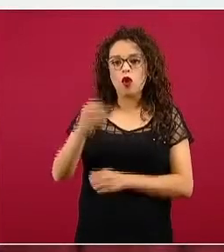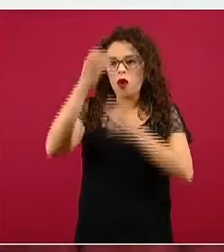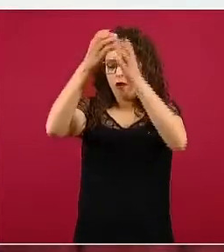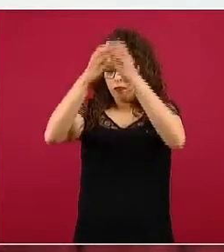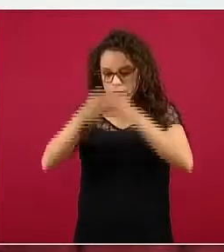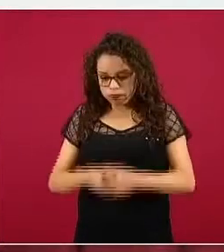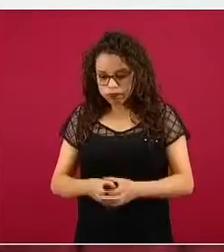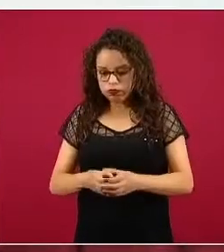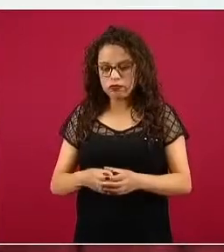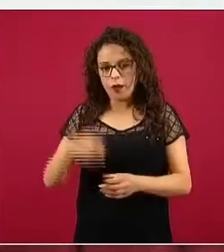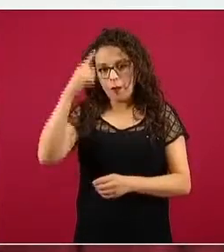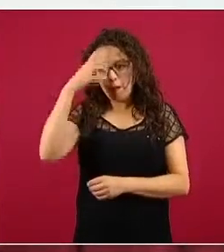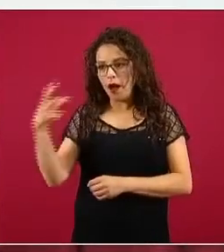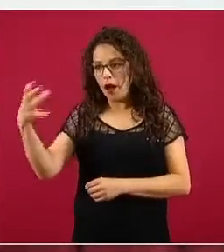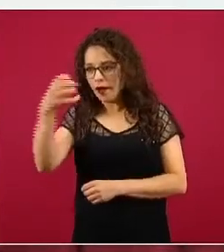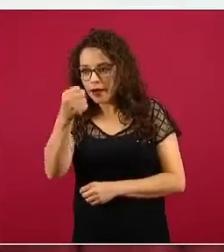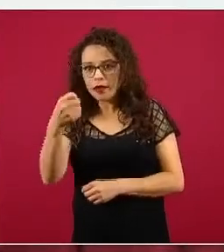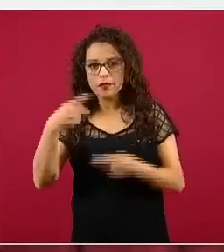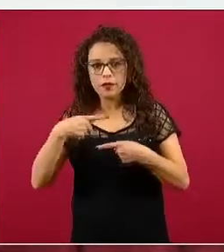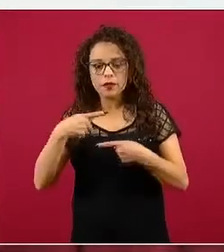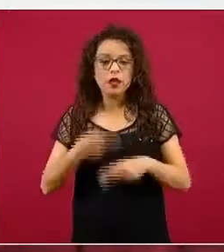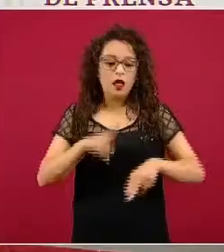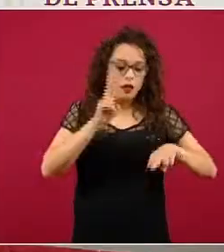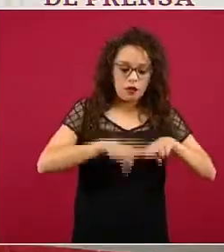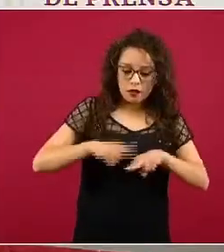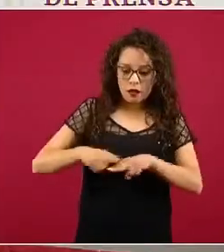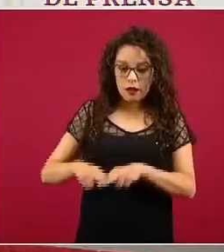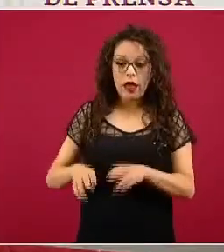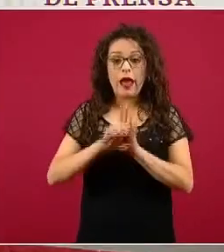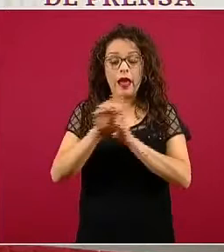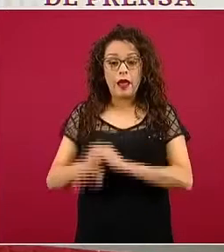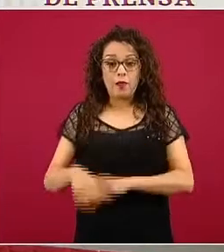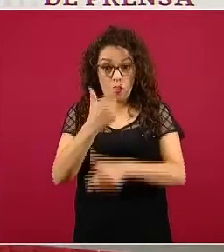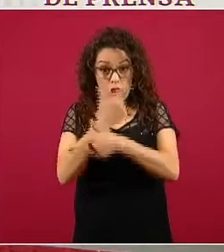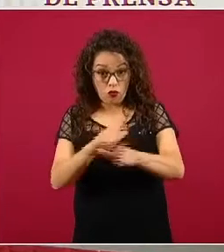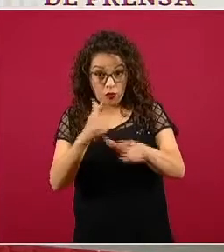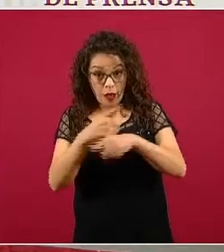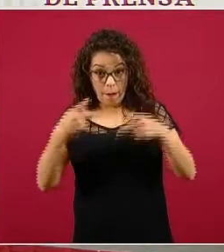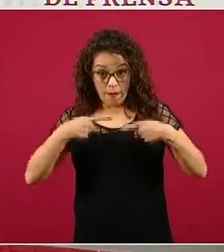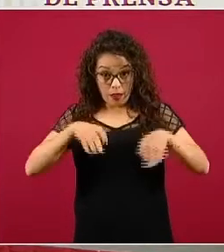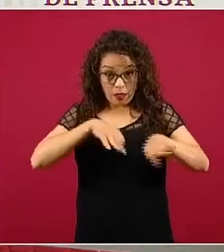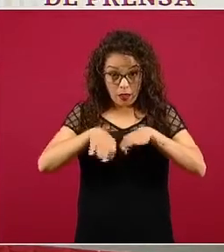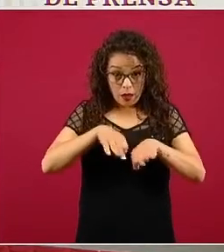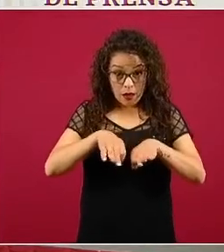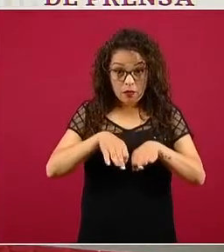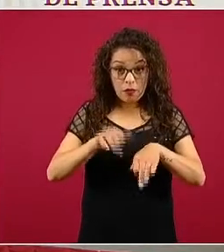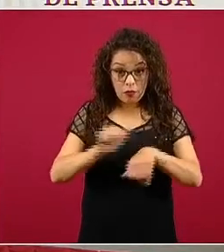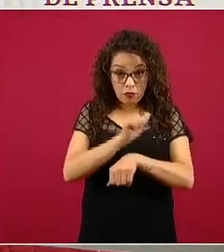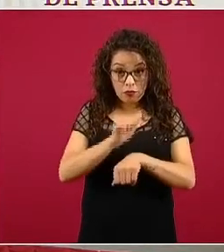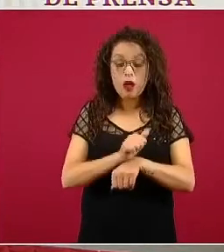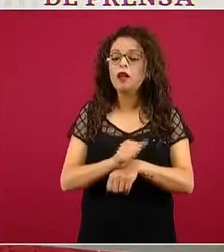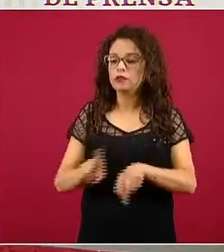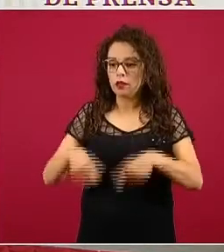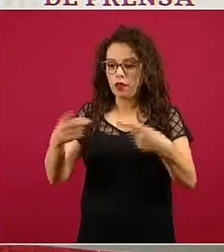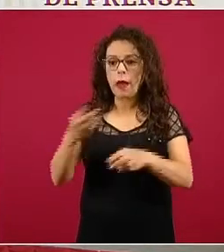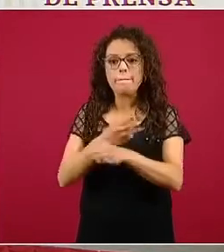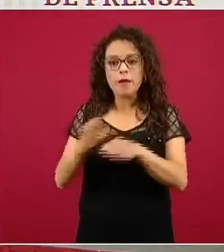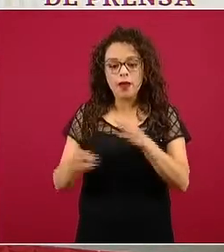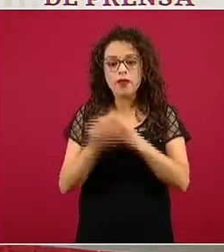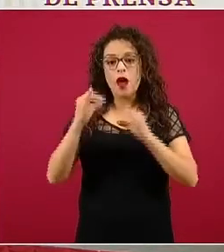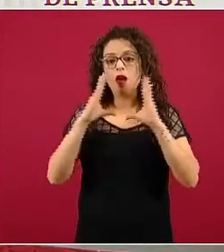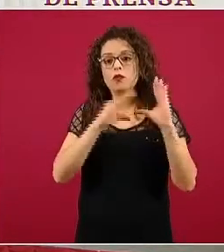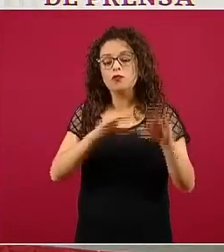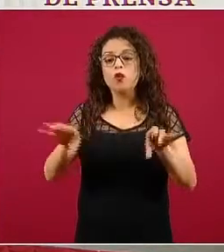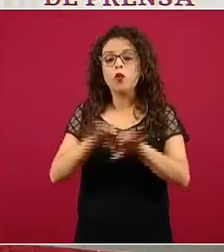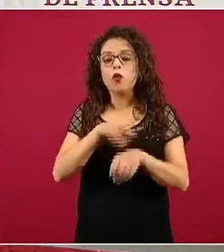pasamanos, asientos. A los taxistas, por ejemplo, se les capacitó y se les dieron materiales de cómo limpiar un taxi después de que